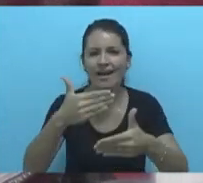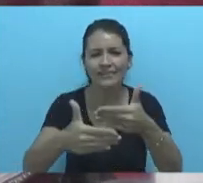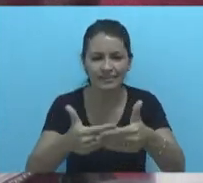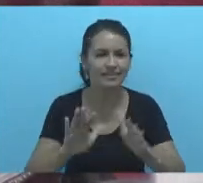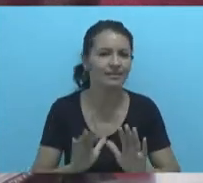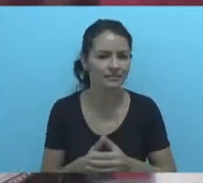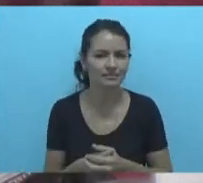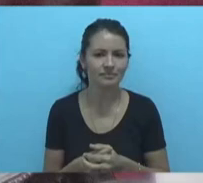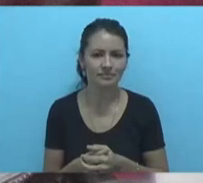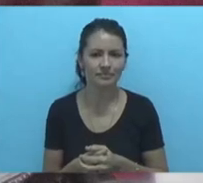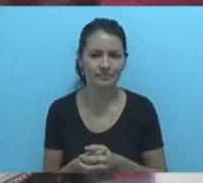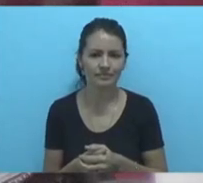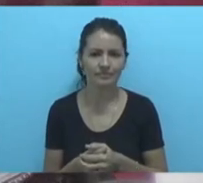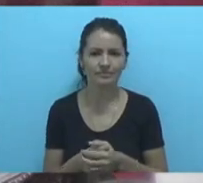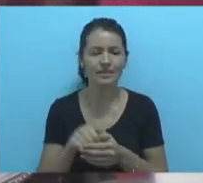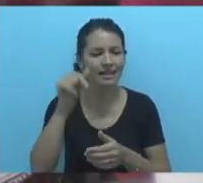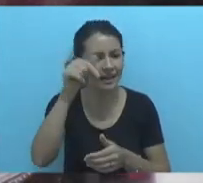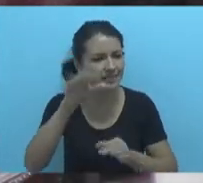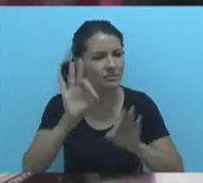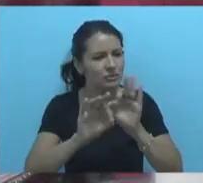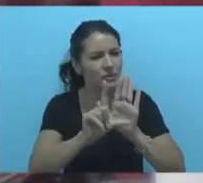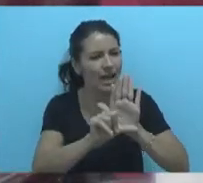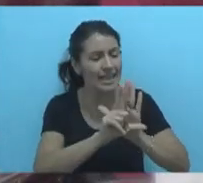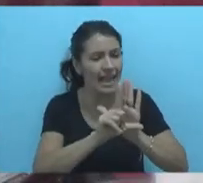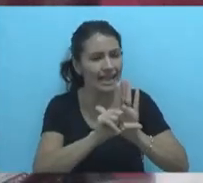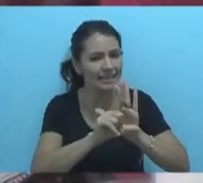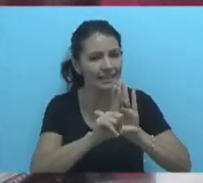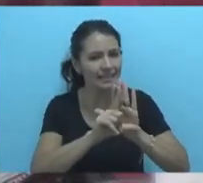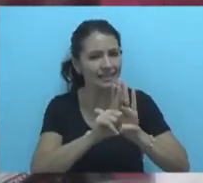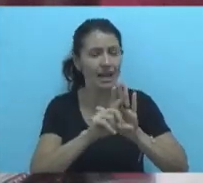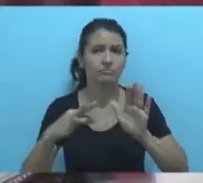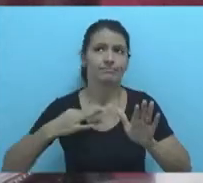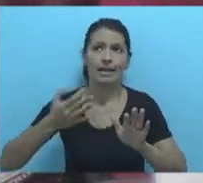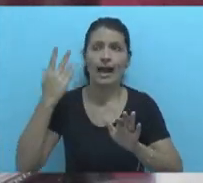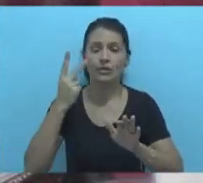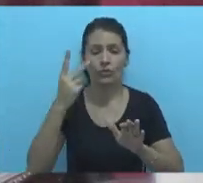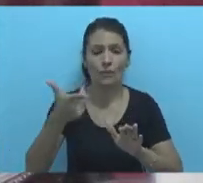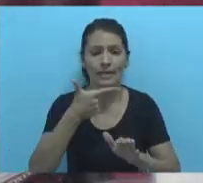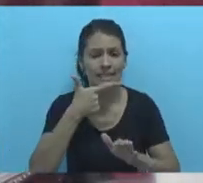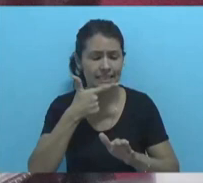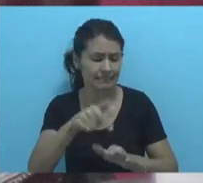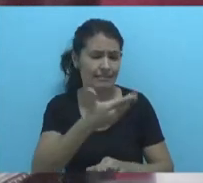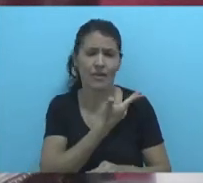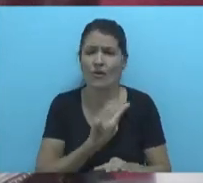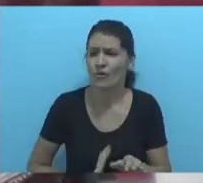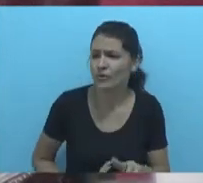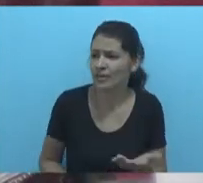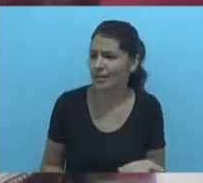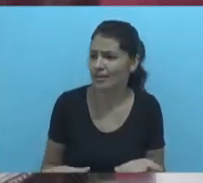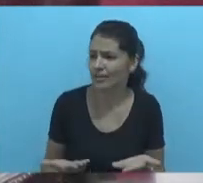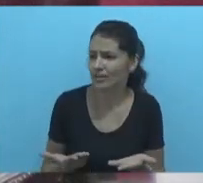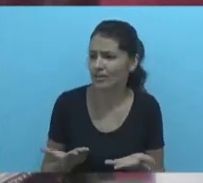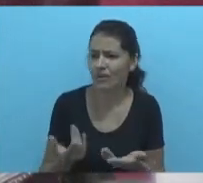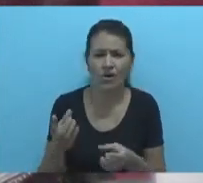necesita. Y por eso una ley en un año como el 2017, en un gobierno que no tenía mayoría en